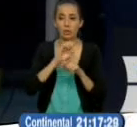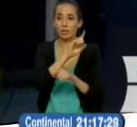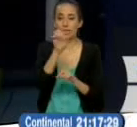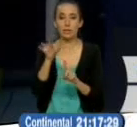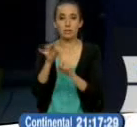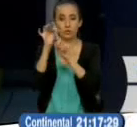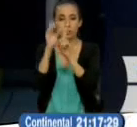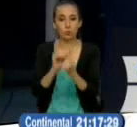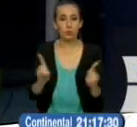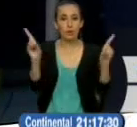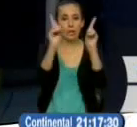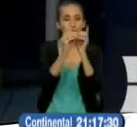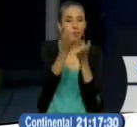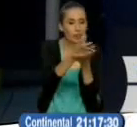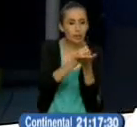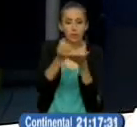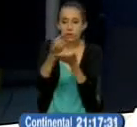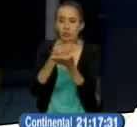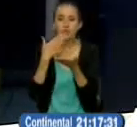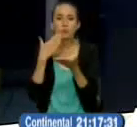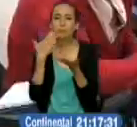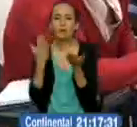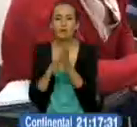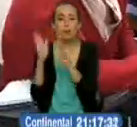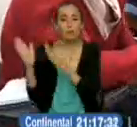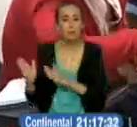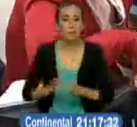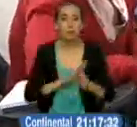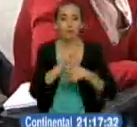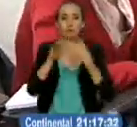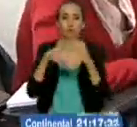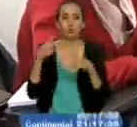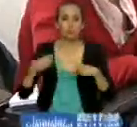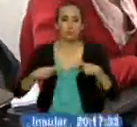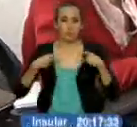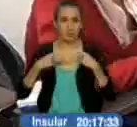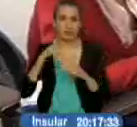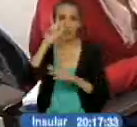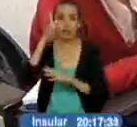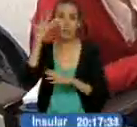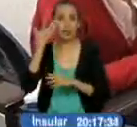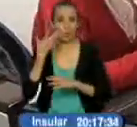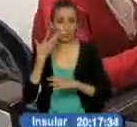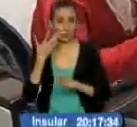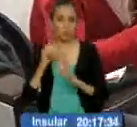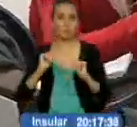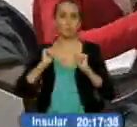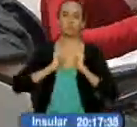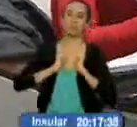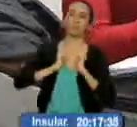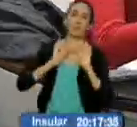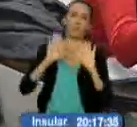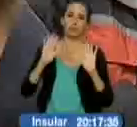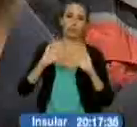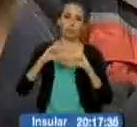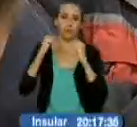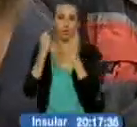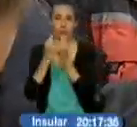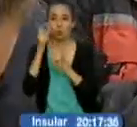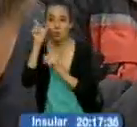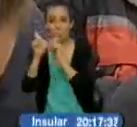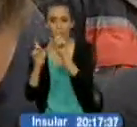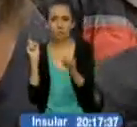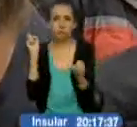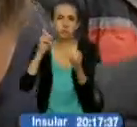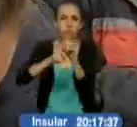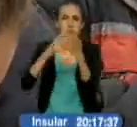recabar información para el plan Toda una Vida. Los tres días de duración de este feriado no serán de descanso para los brigadistas de Las Manuelas, sino de intenso